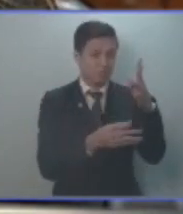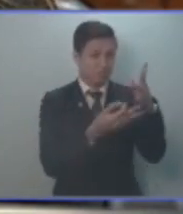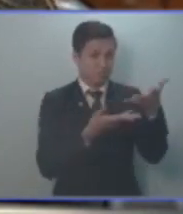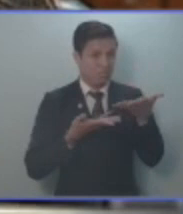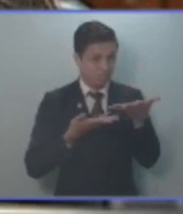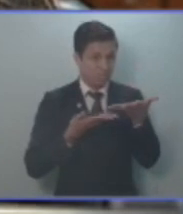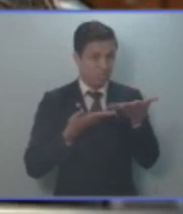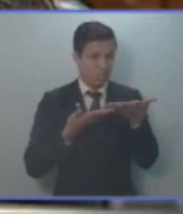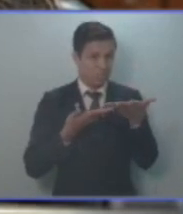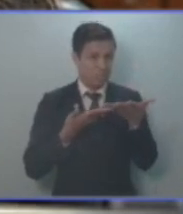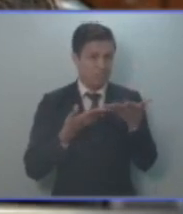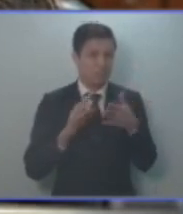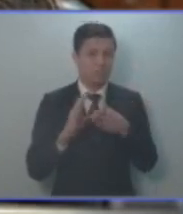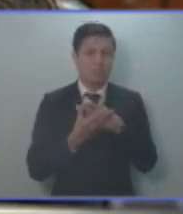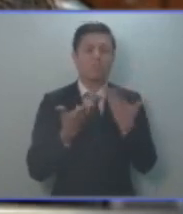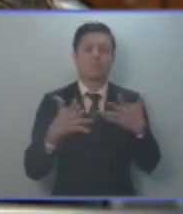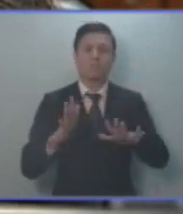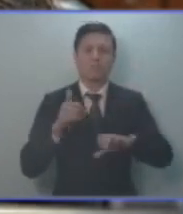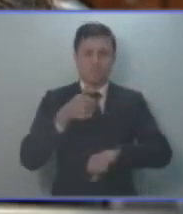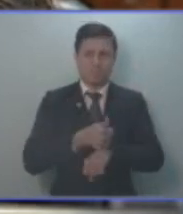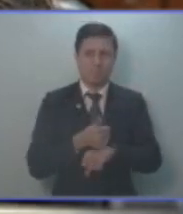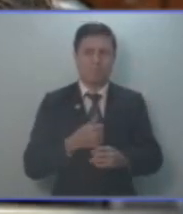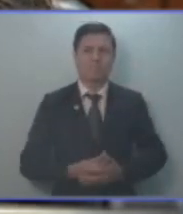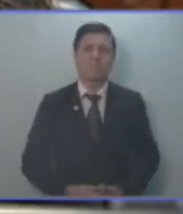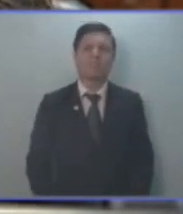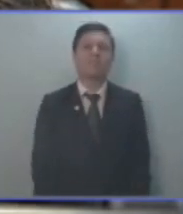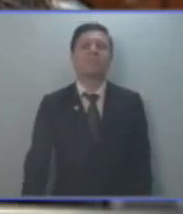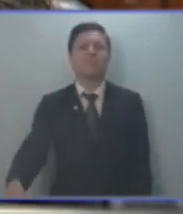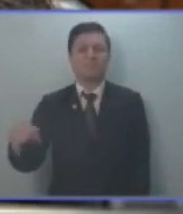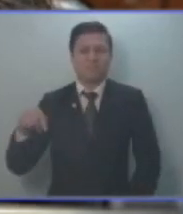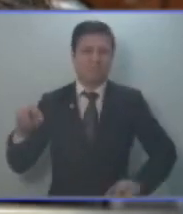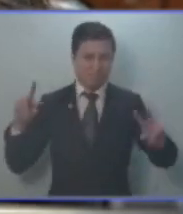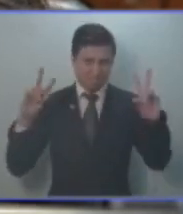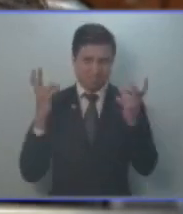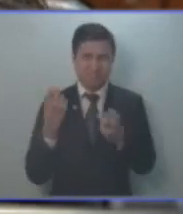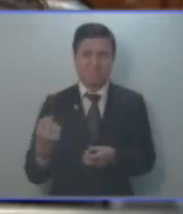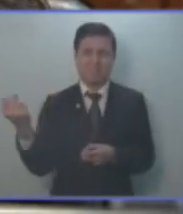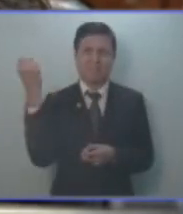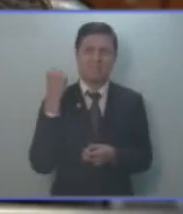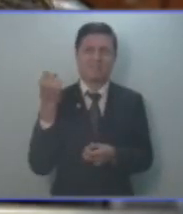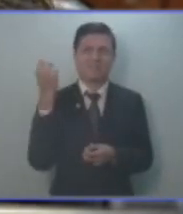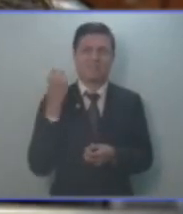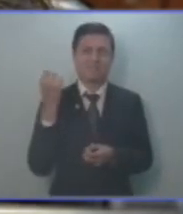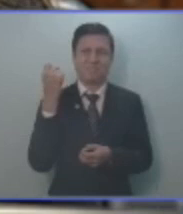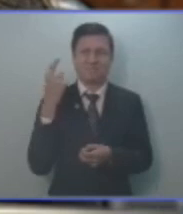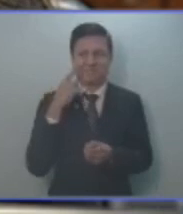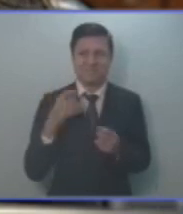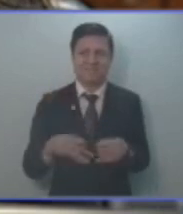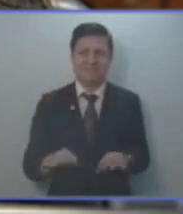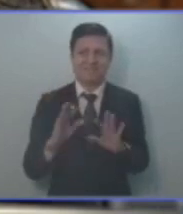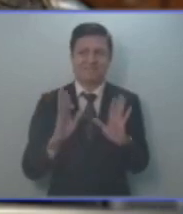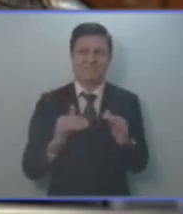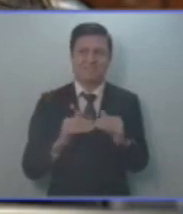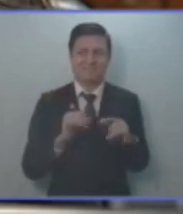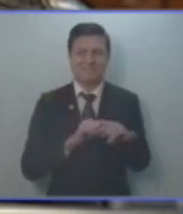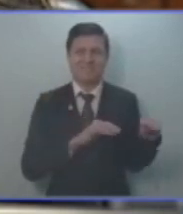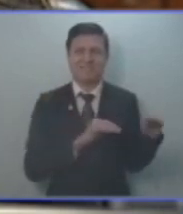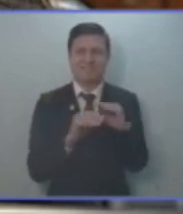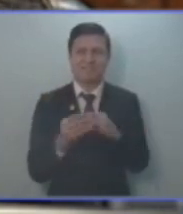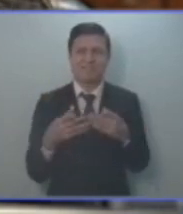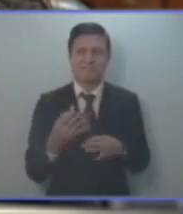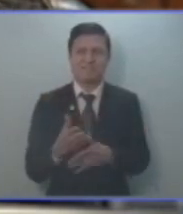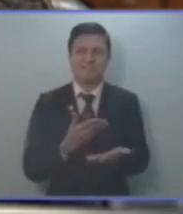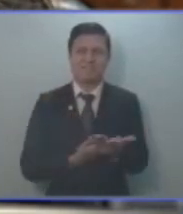establecidos es importante reconocer que este presupuesto contribuye